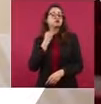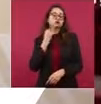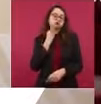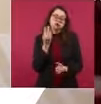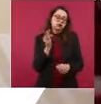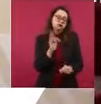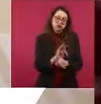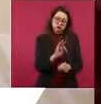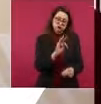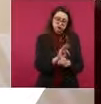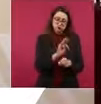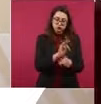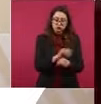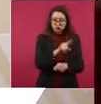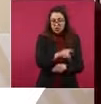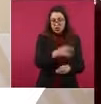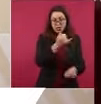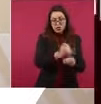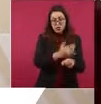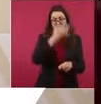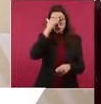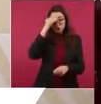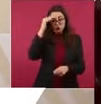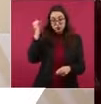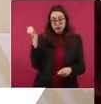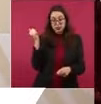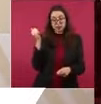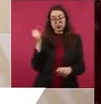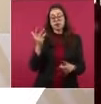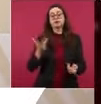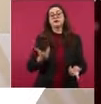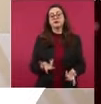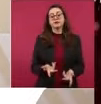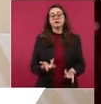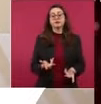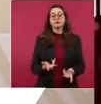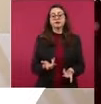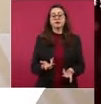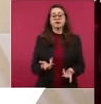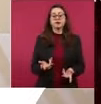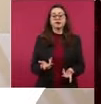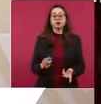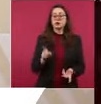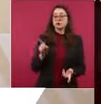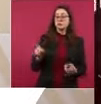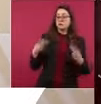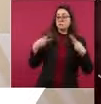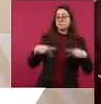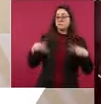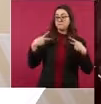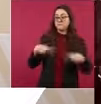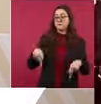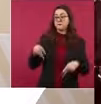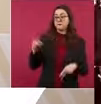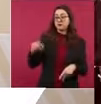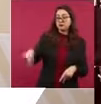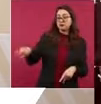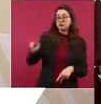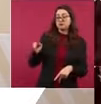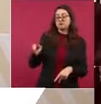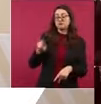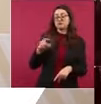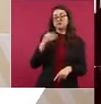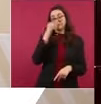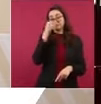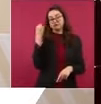en la sección de quiénes quieren las mentiras, Elizabeth García Vilchis señaló que en el caso de García Luna, la